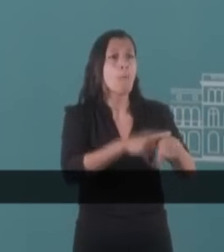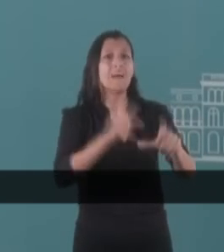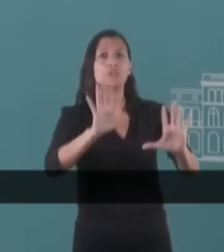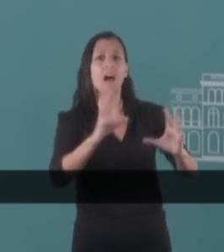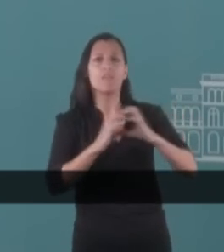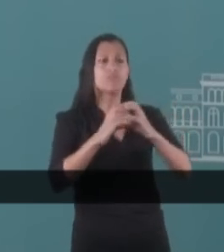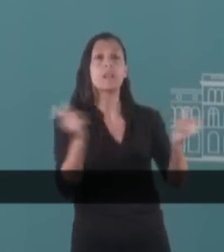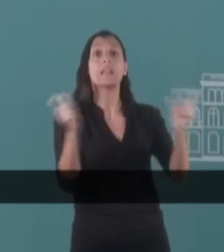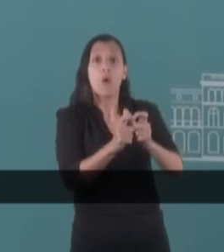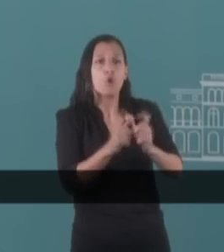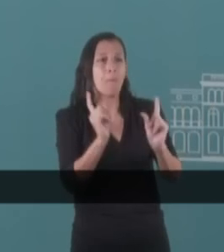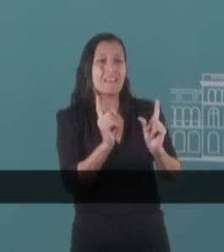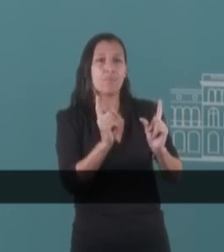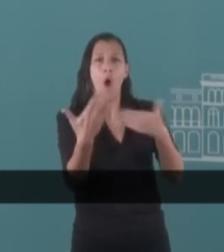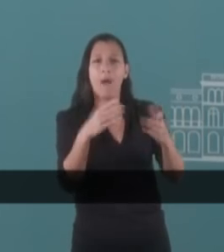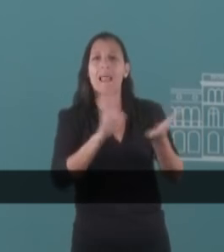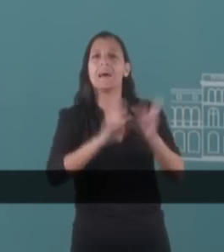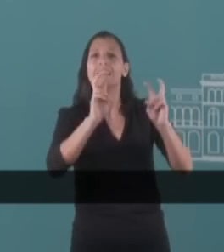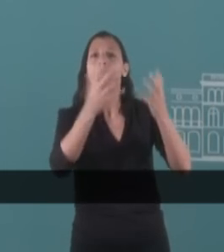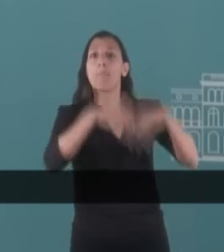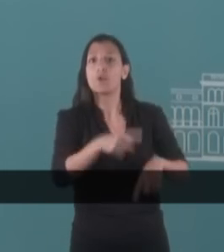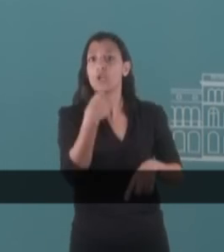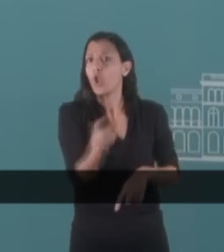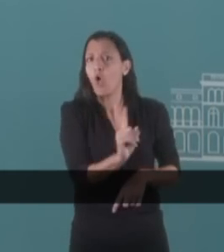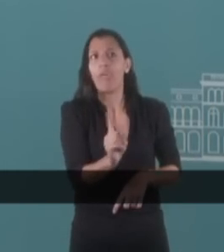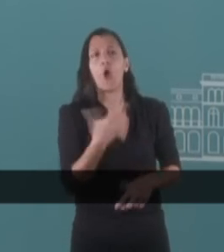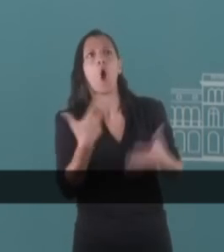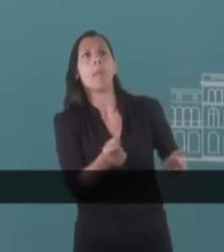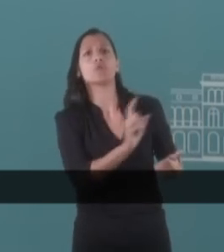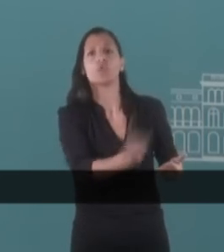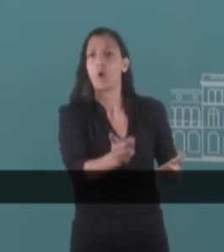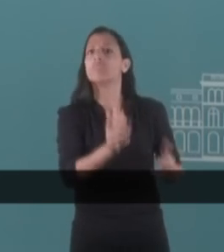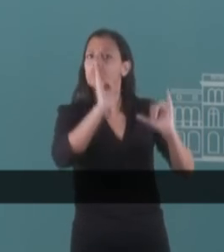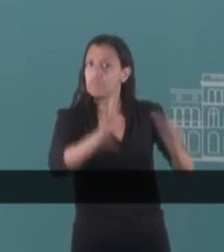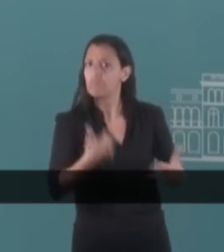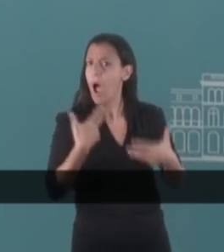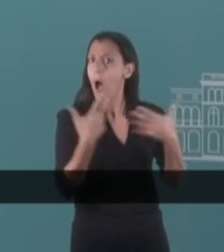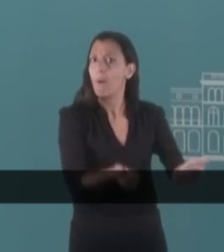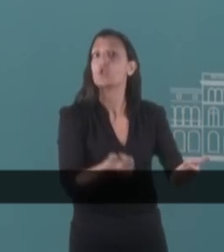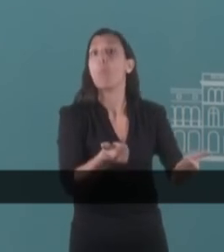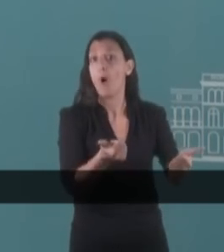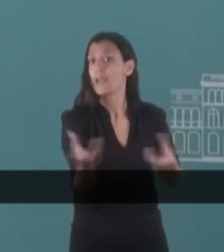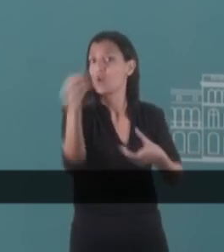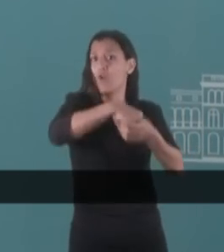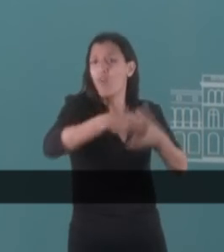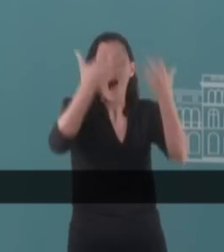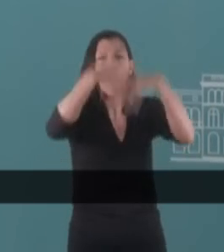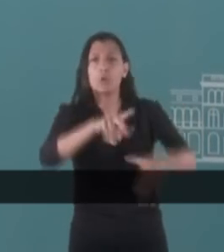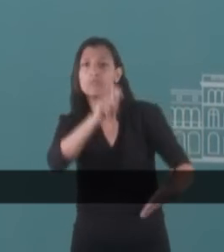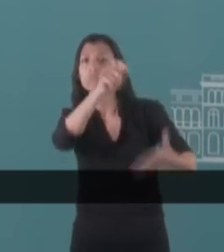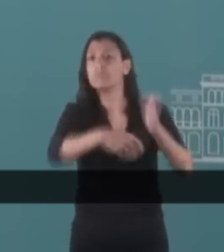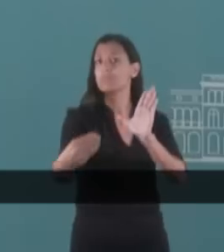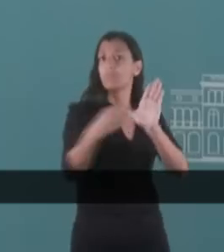de lo que se hablaba era del impulso del proyecto, mostró otra postura o dijo ninguna otra cosa. Por eso fue incluido en el comunicado,